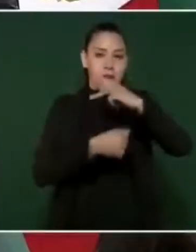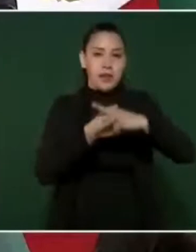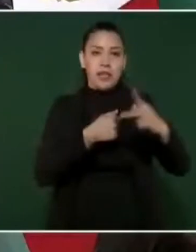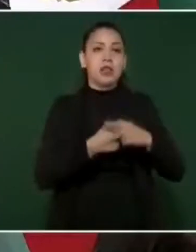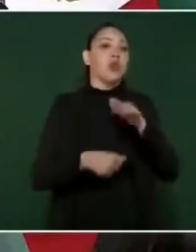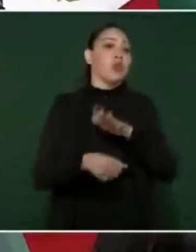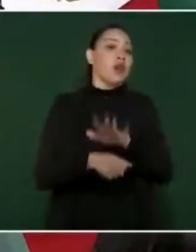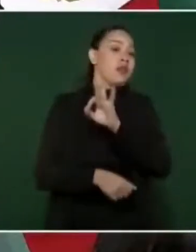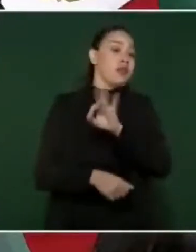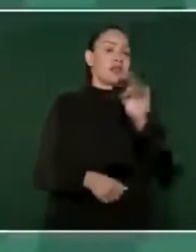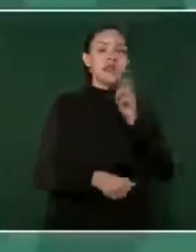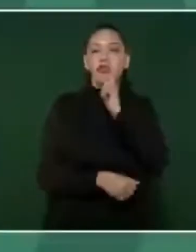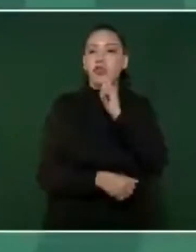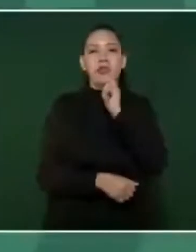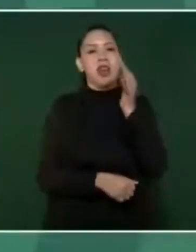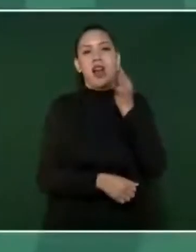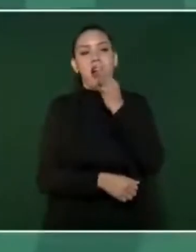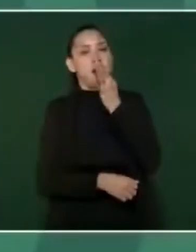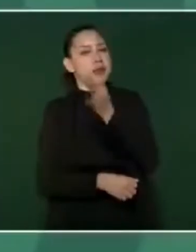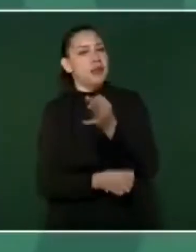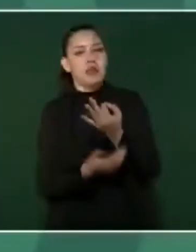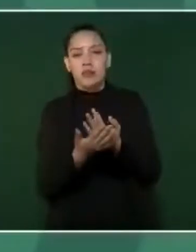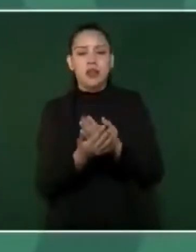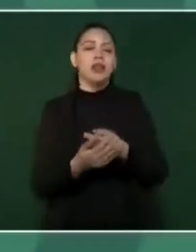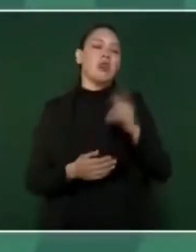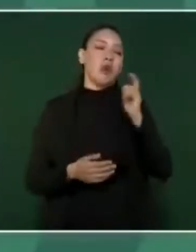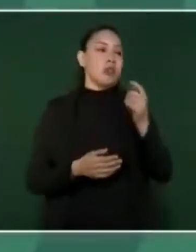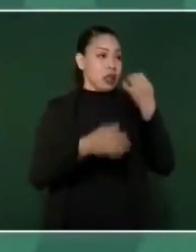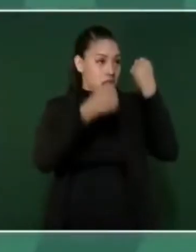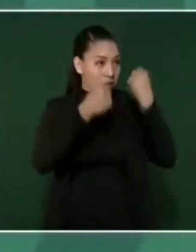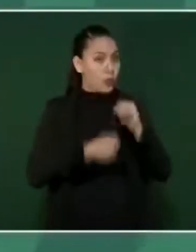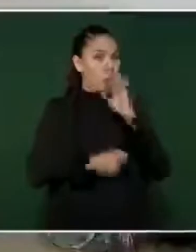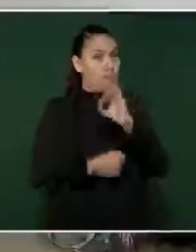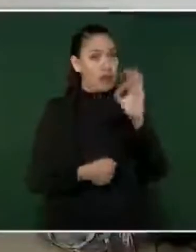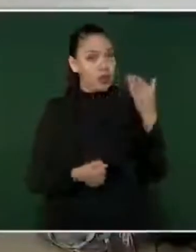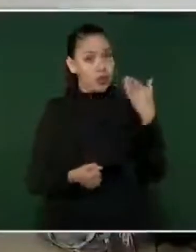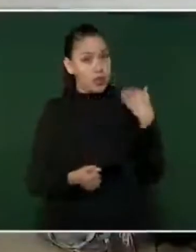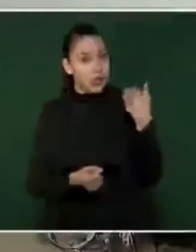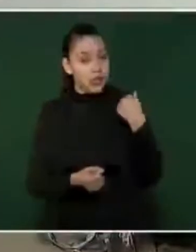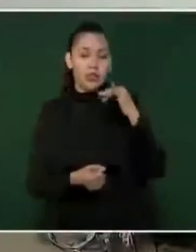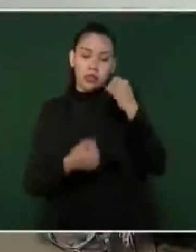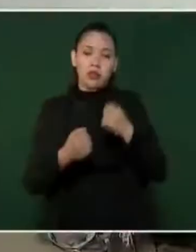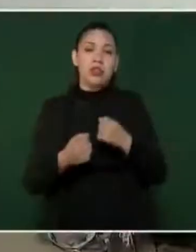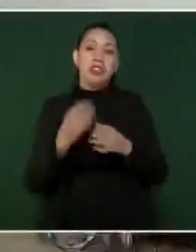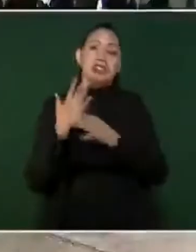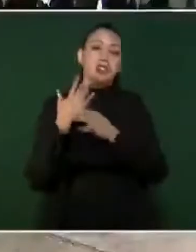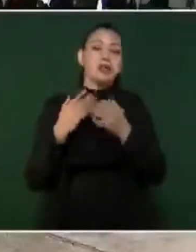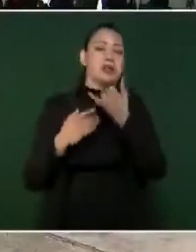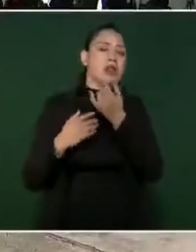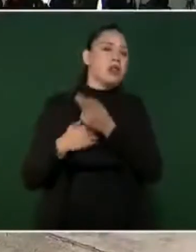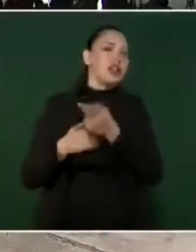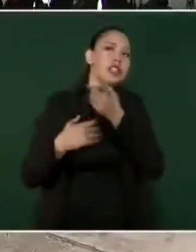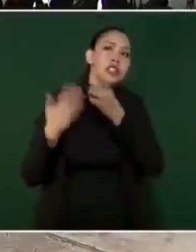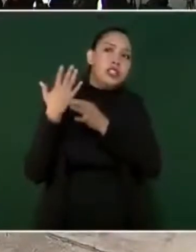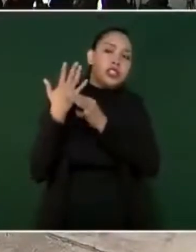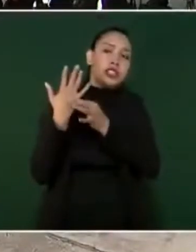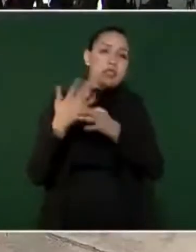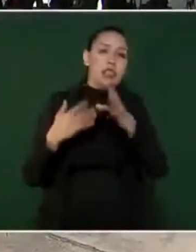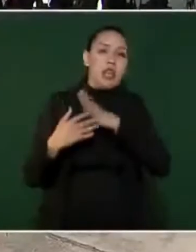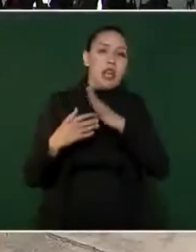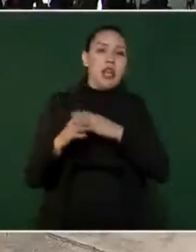las compartimos. Ayer el presidente decía que había Biden solicitado esta llamada. ¿Fue realmente para comentarle el tema de las